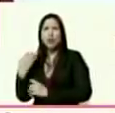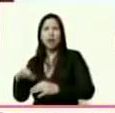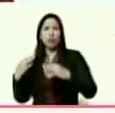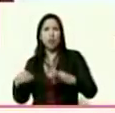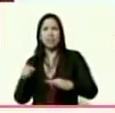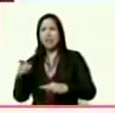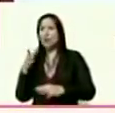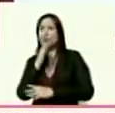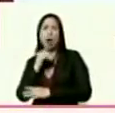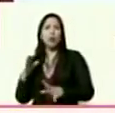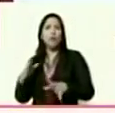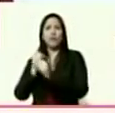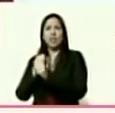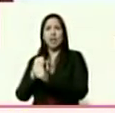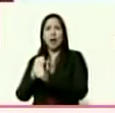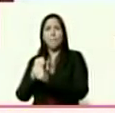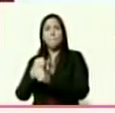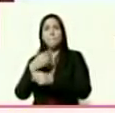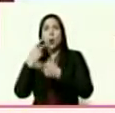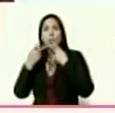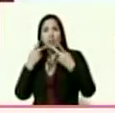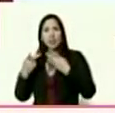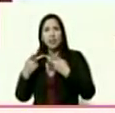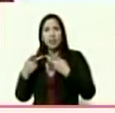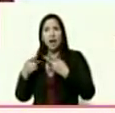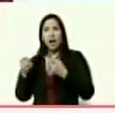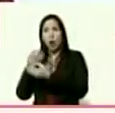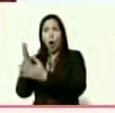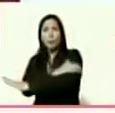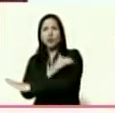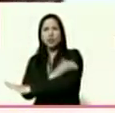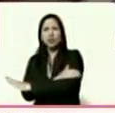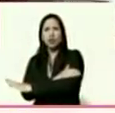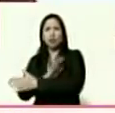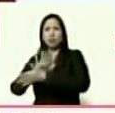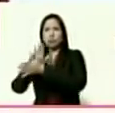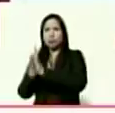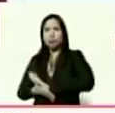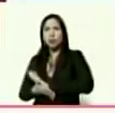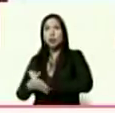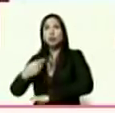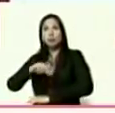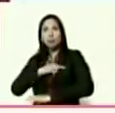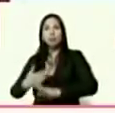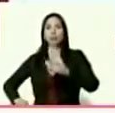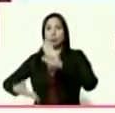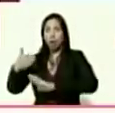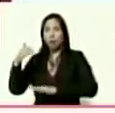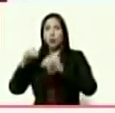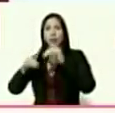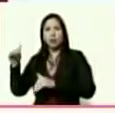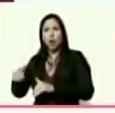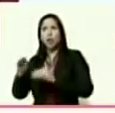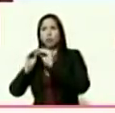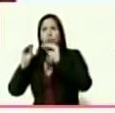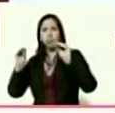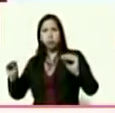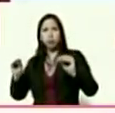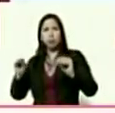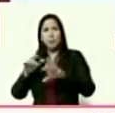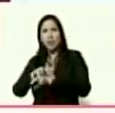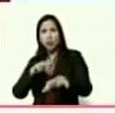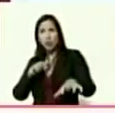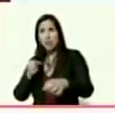política. Lo de ellos es exterminar a quien tenga que exterminar. Nosotros vamos a elecciones, estamos llamando a elecciones. Si ellos son mayoría, que nos